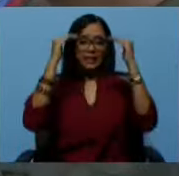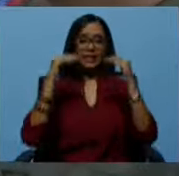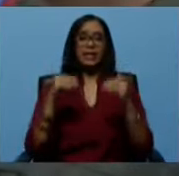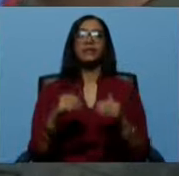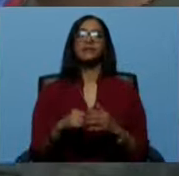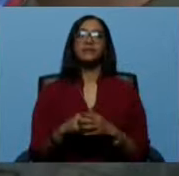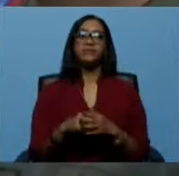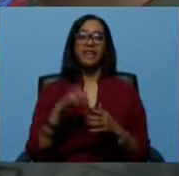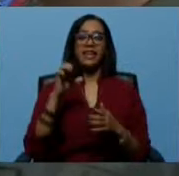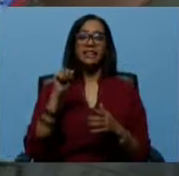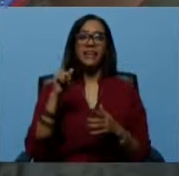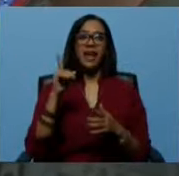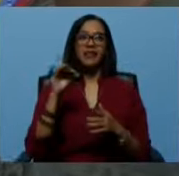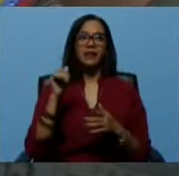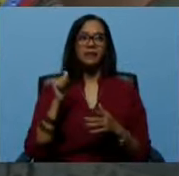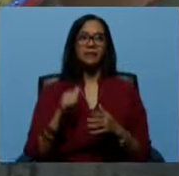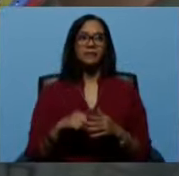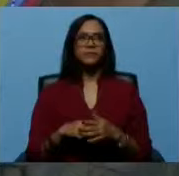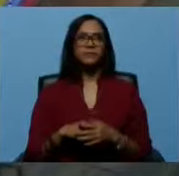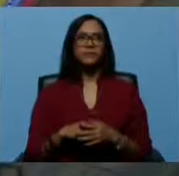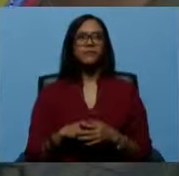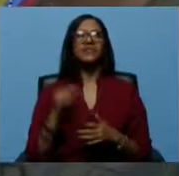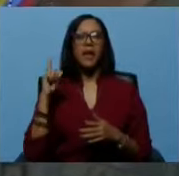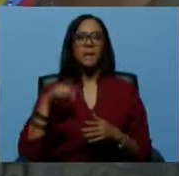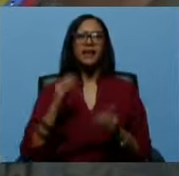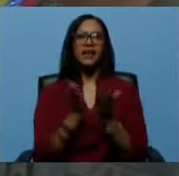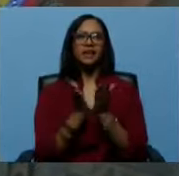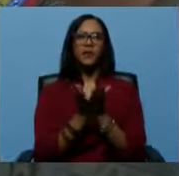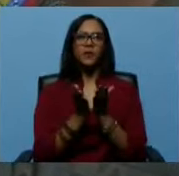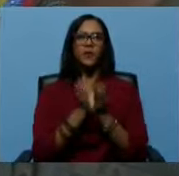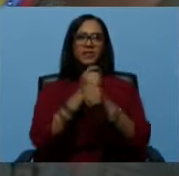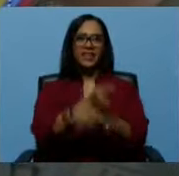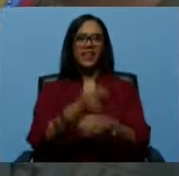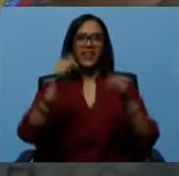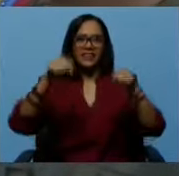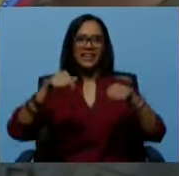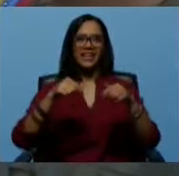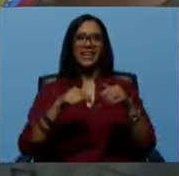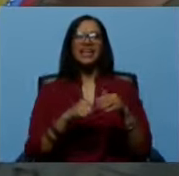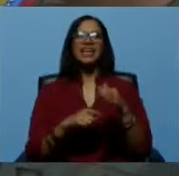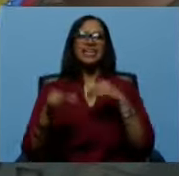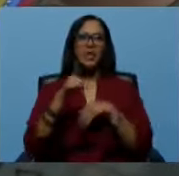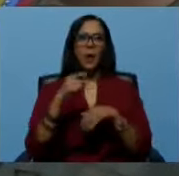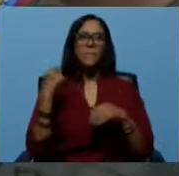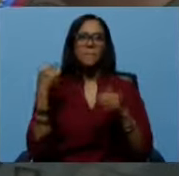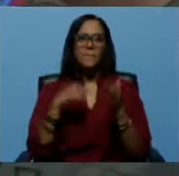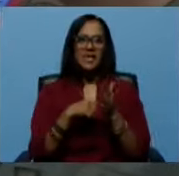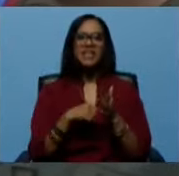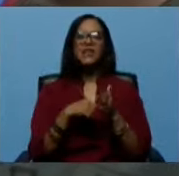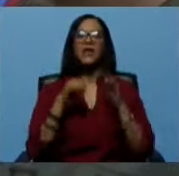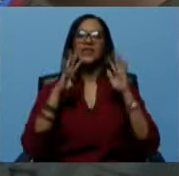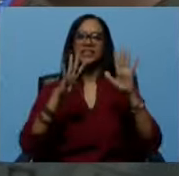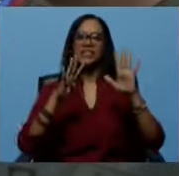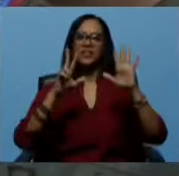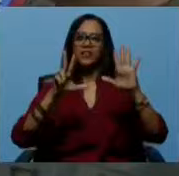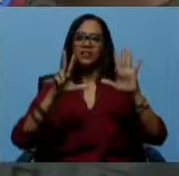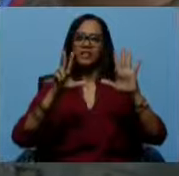mayor general Estrada, también estudió y se graduó en este liceo en 1984.